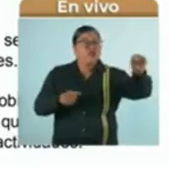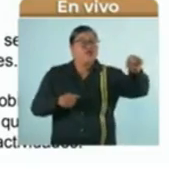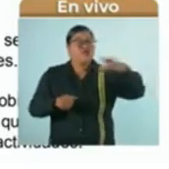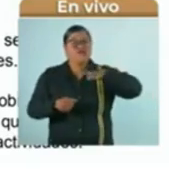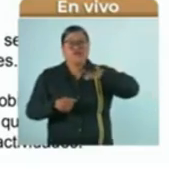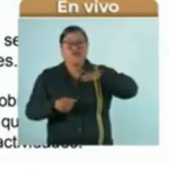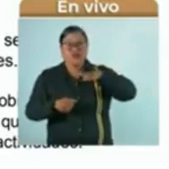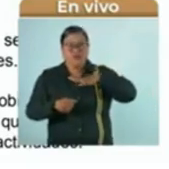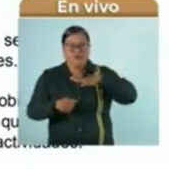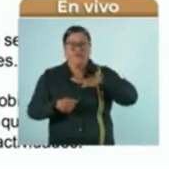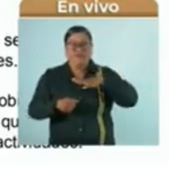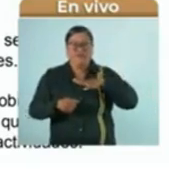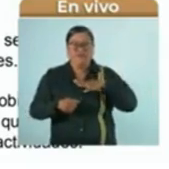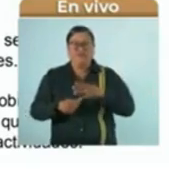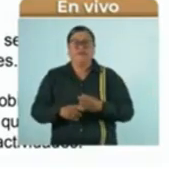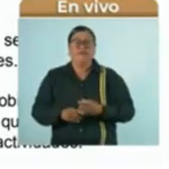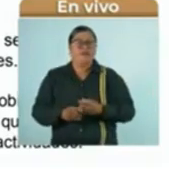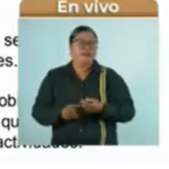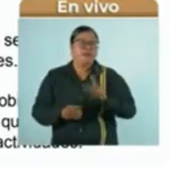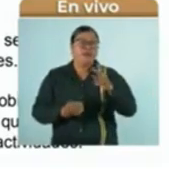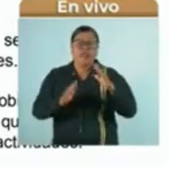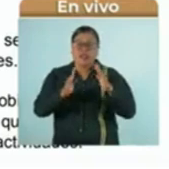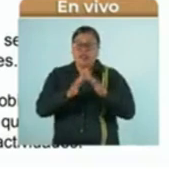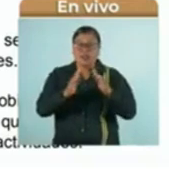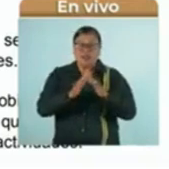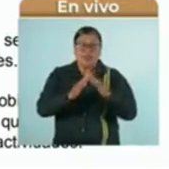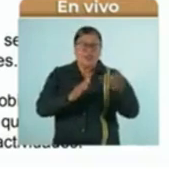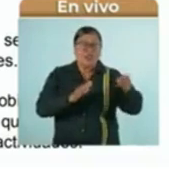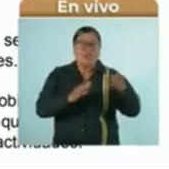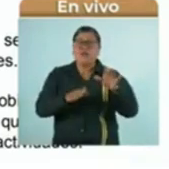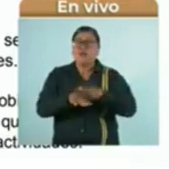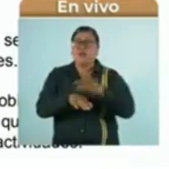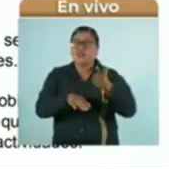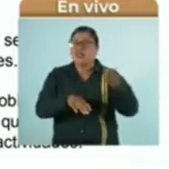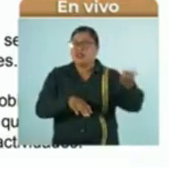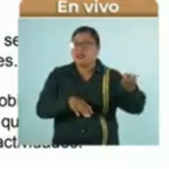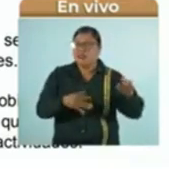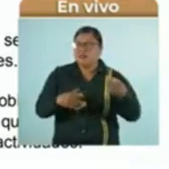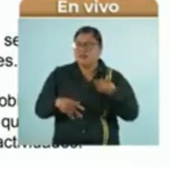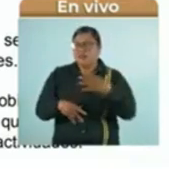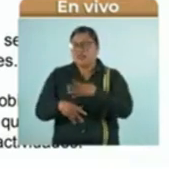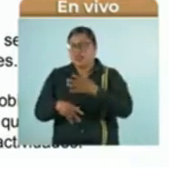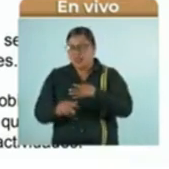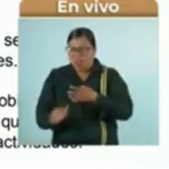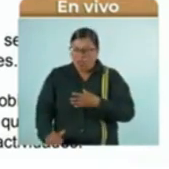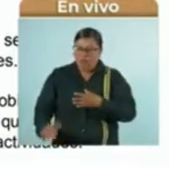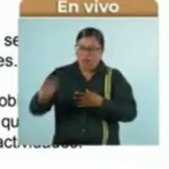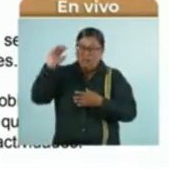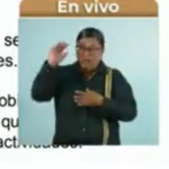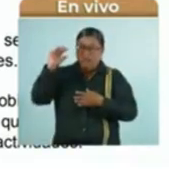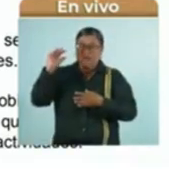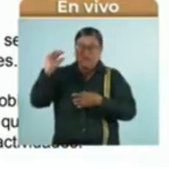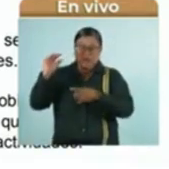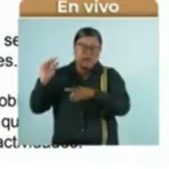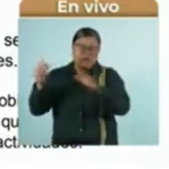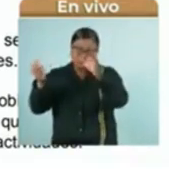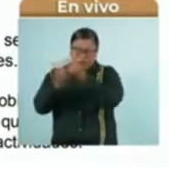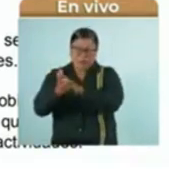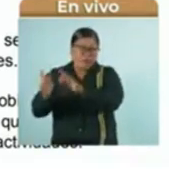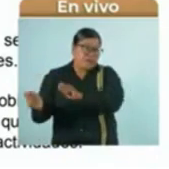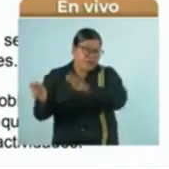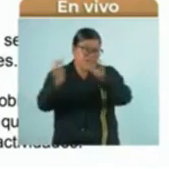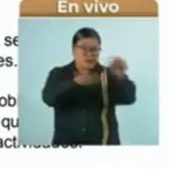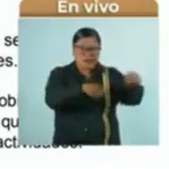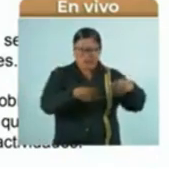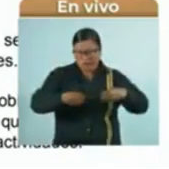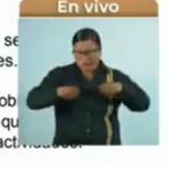en las afueras, pero es de vivienda. ¿Y ahí por qué tienes? Ah, porque mi hijo cuando crezca y se case, pues ahí le voy a